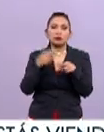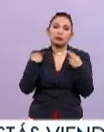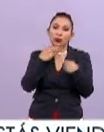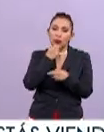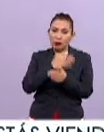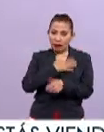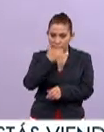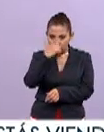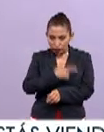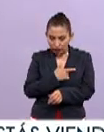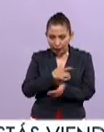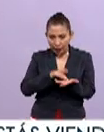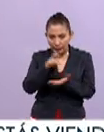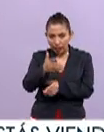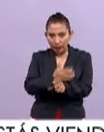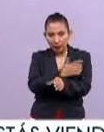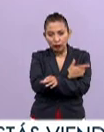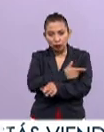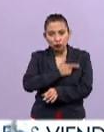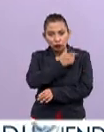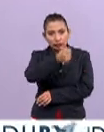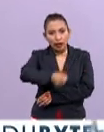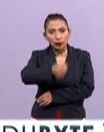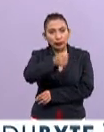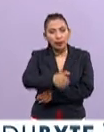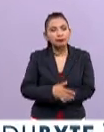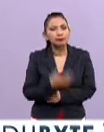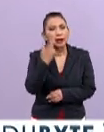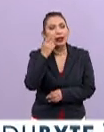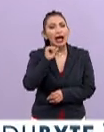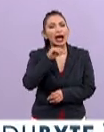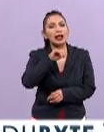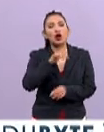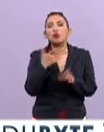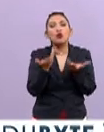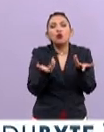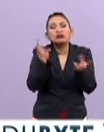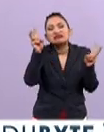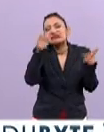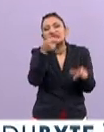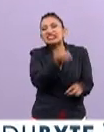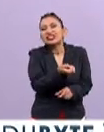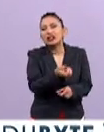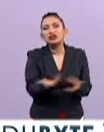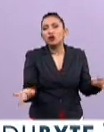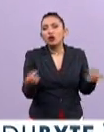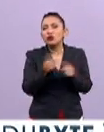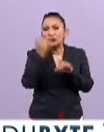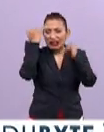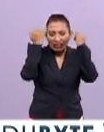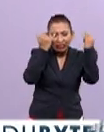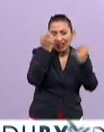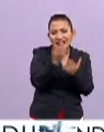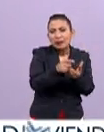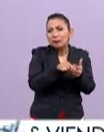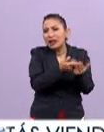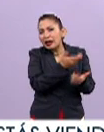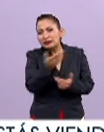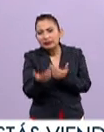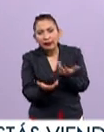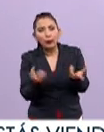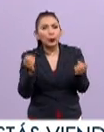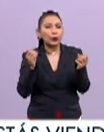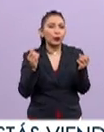buenas noches. Gracias por acompañarnos. Me da gusto saludarlos. A ver, Ana Laura, ¿cómo está el asunto? ¿De dónde surge esta